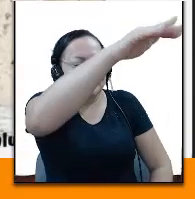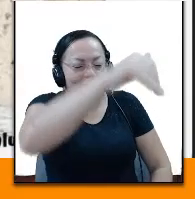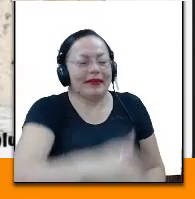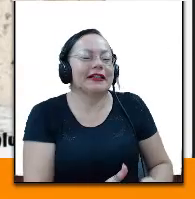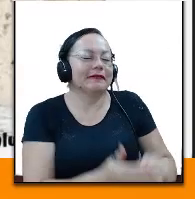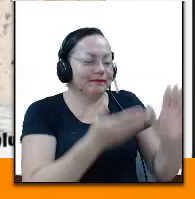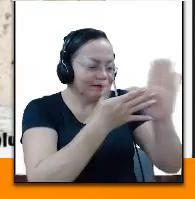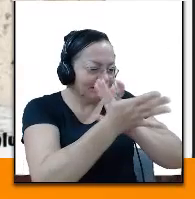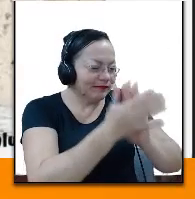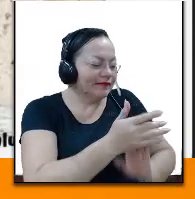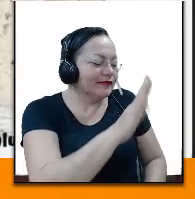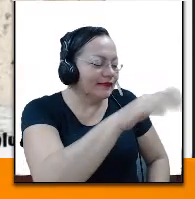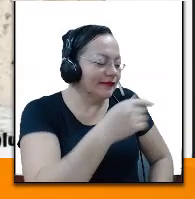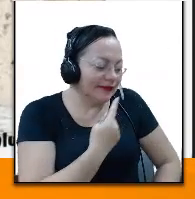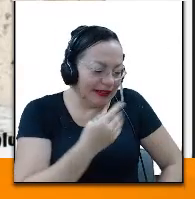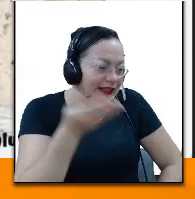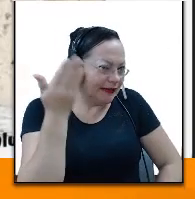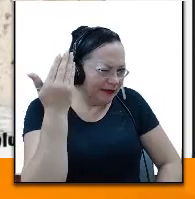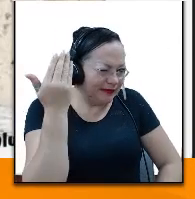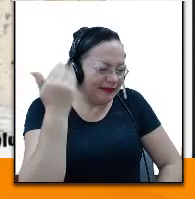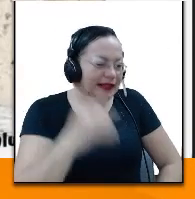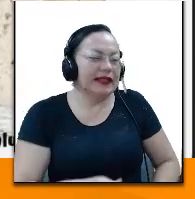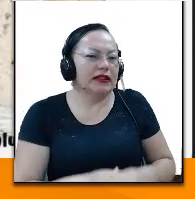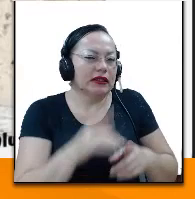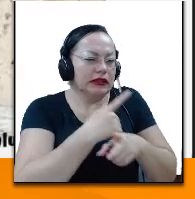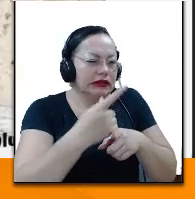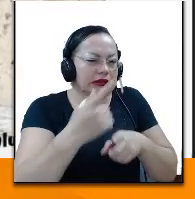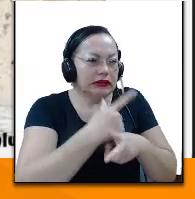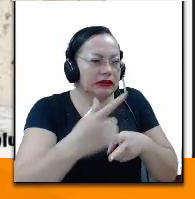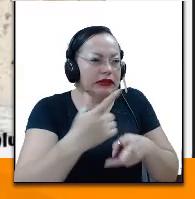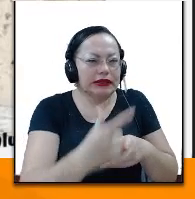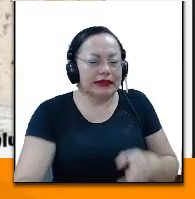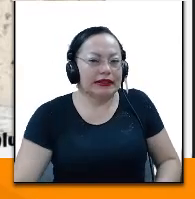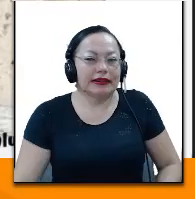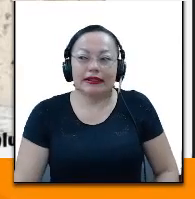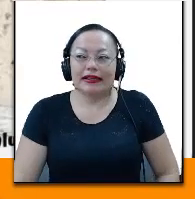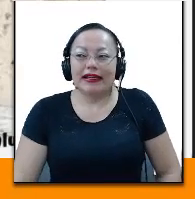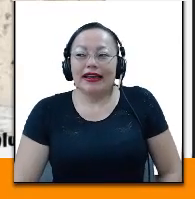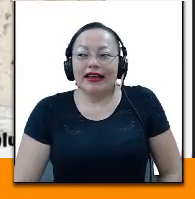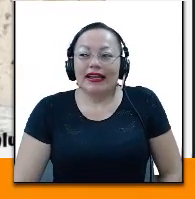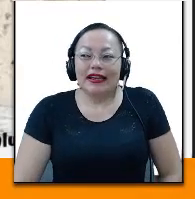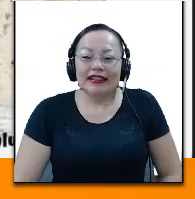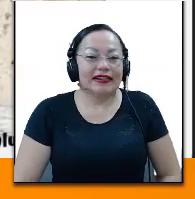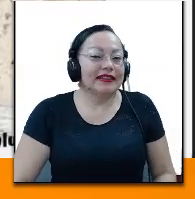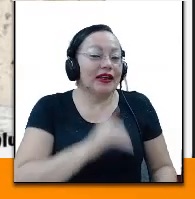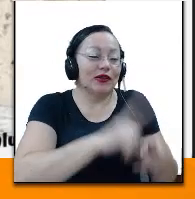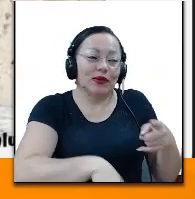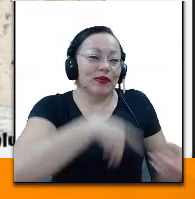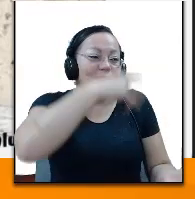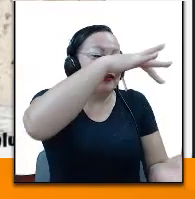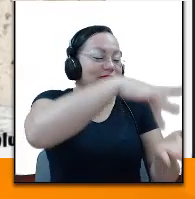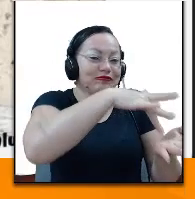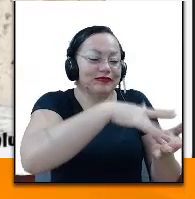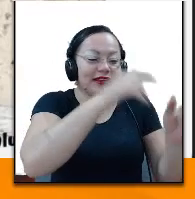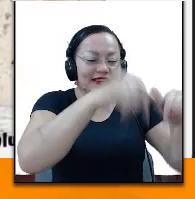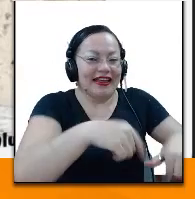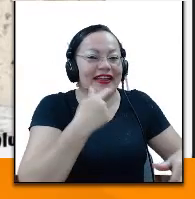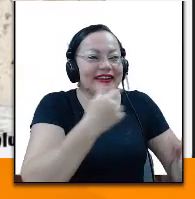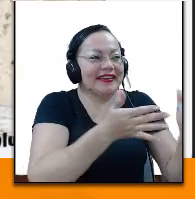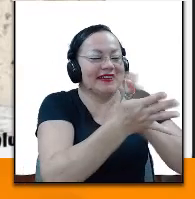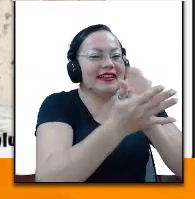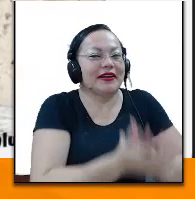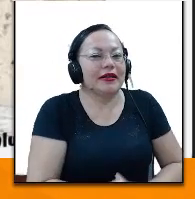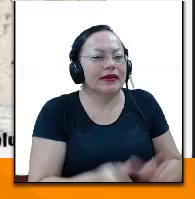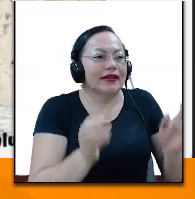tú pues hace muchos días ya, muchas semanas que no tienes el chance de venir hasta acá al estudio, te voy a contar